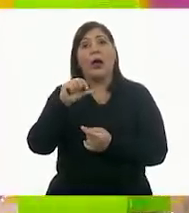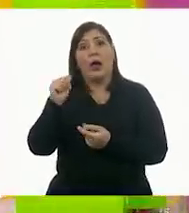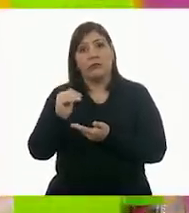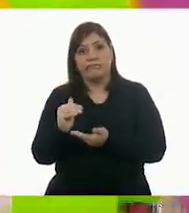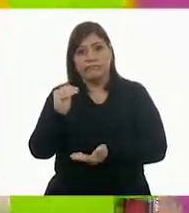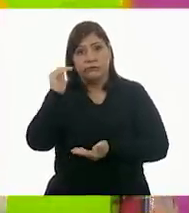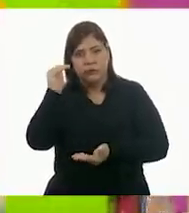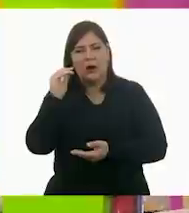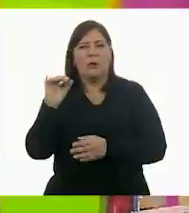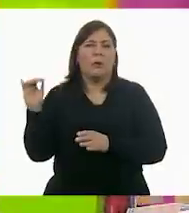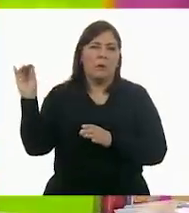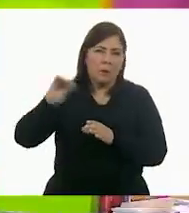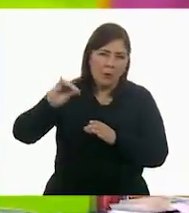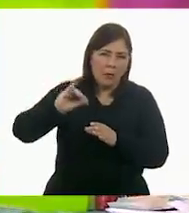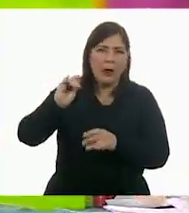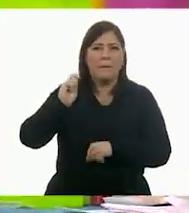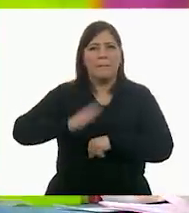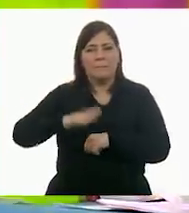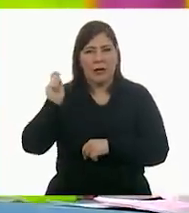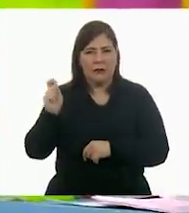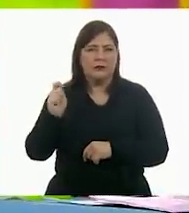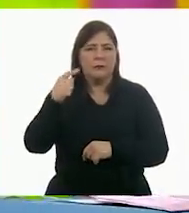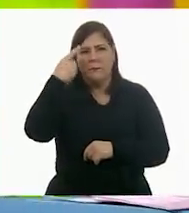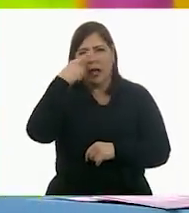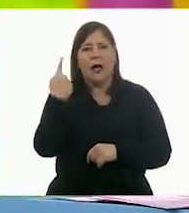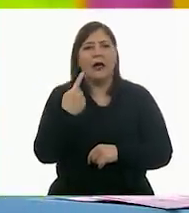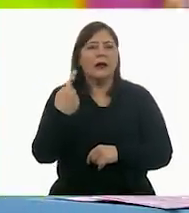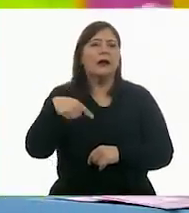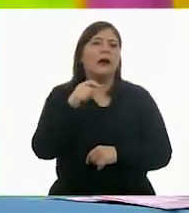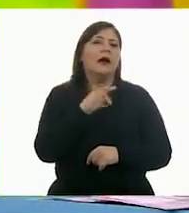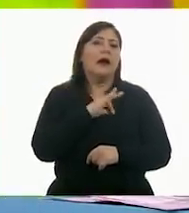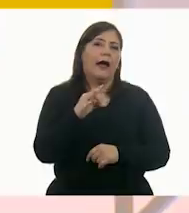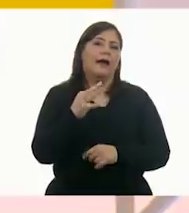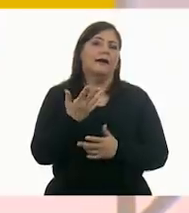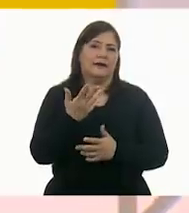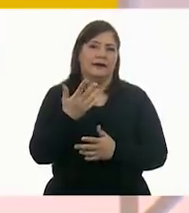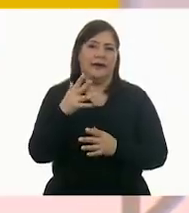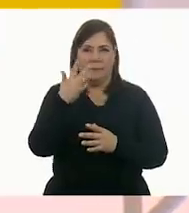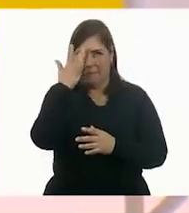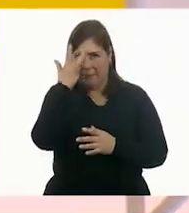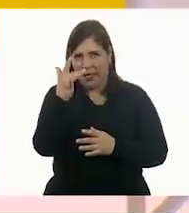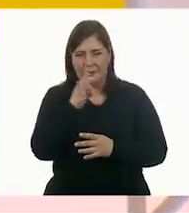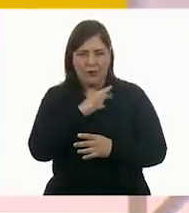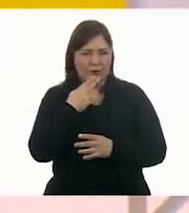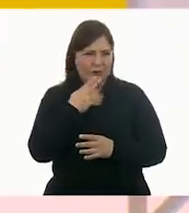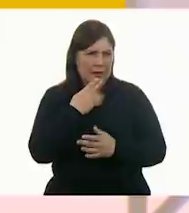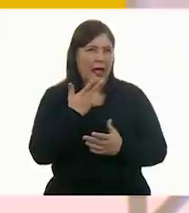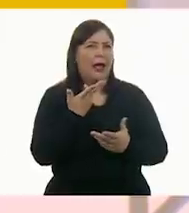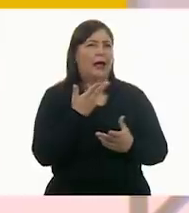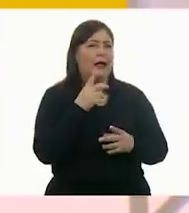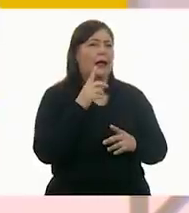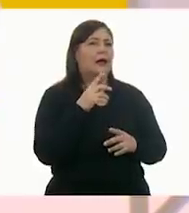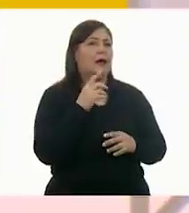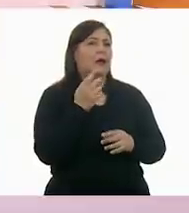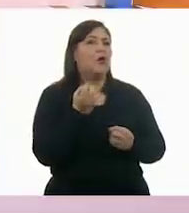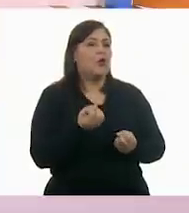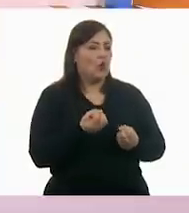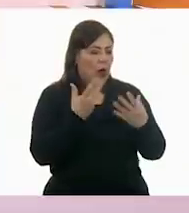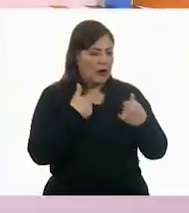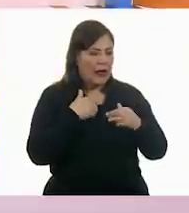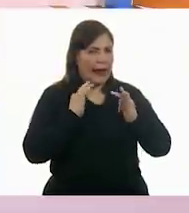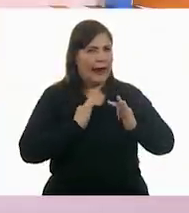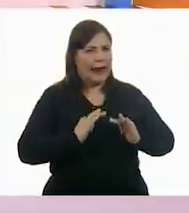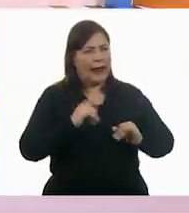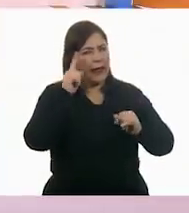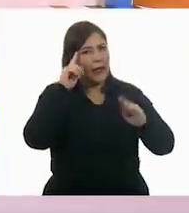un poquito más para que funcione nuestra magia. ¿Ya lo tienes? Según cuánta calma necesito, ¿verdad, maestra? Yo creo que a mí me